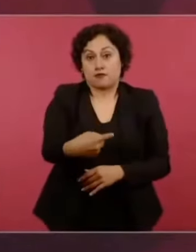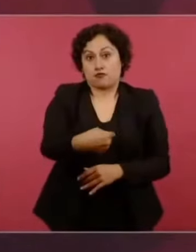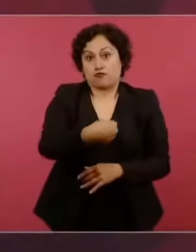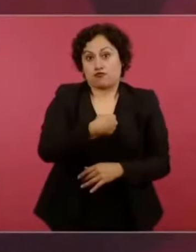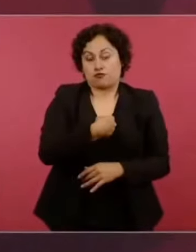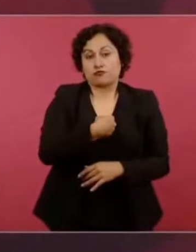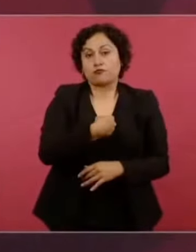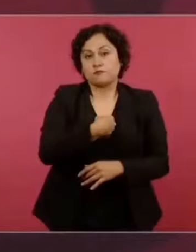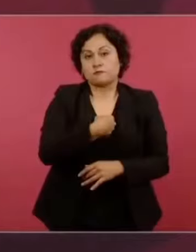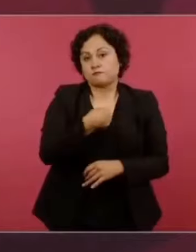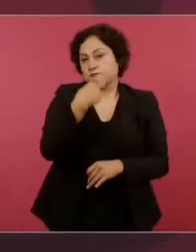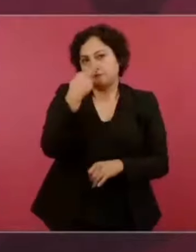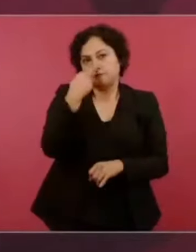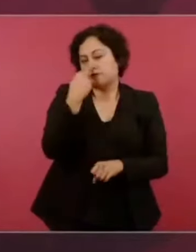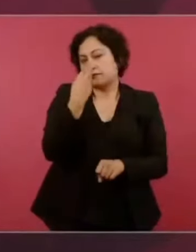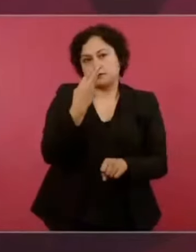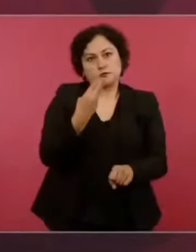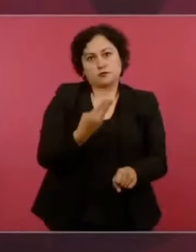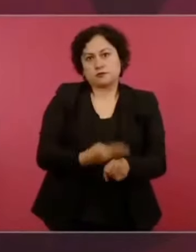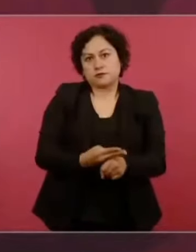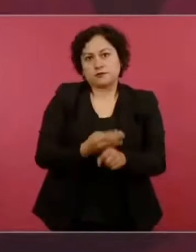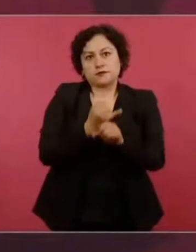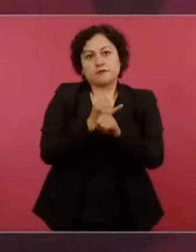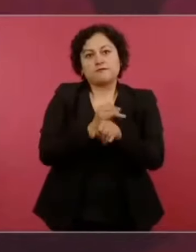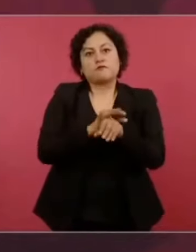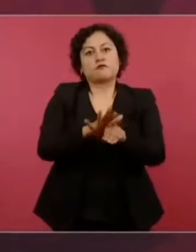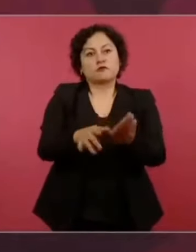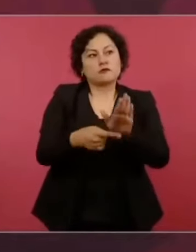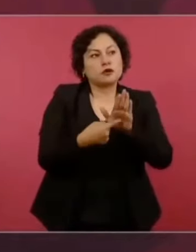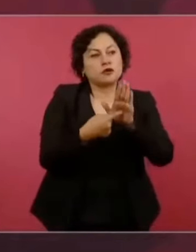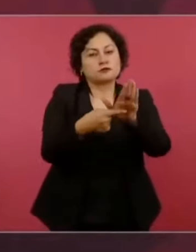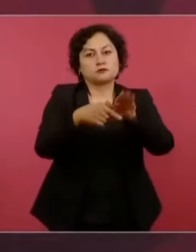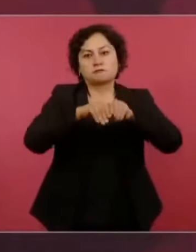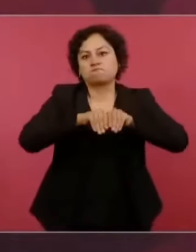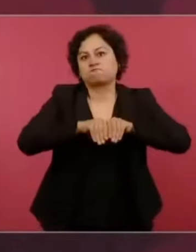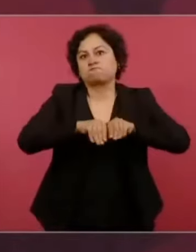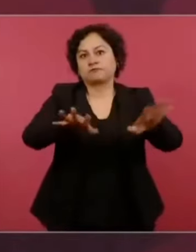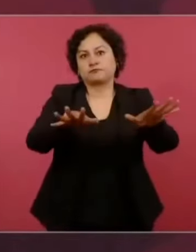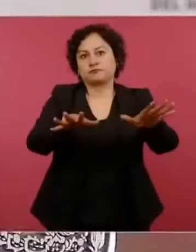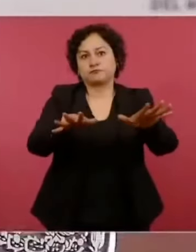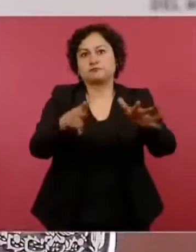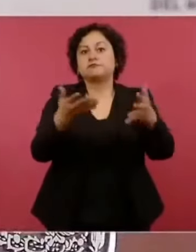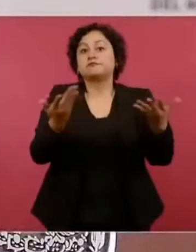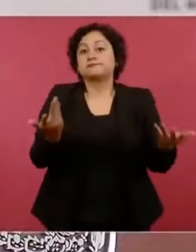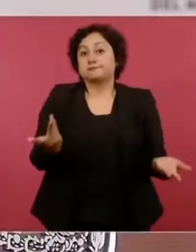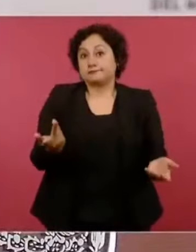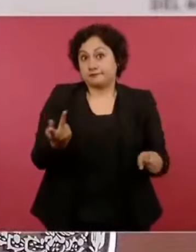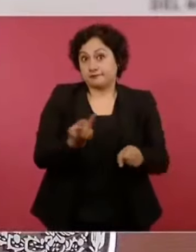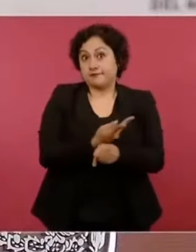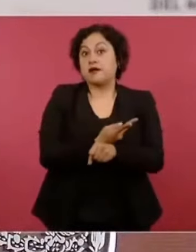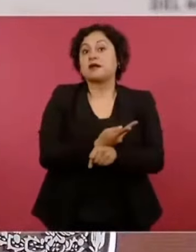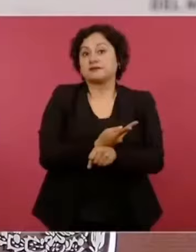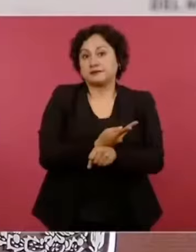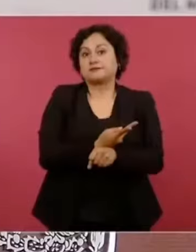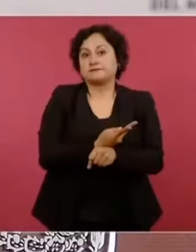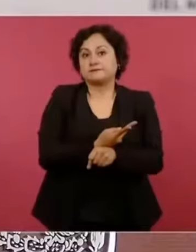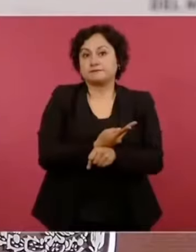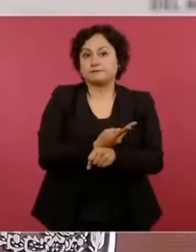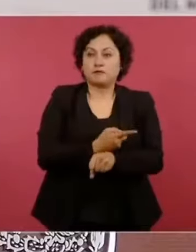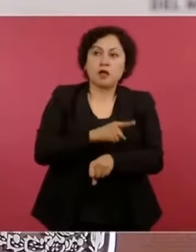de informarle al pueblo de México de dónde ha habido